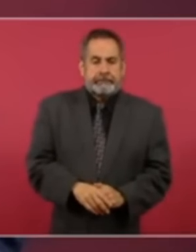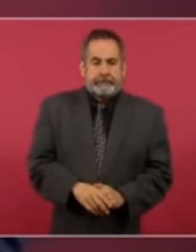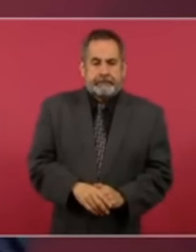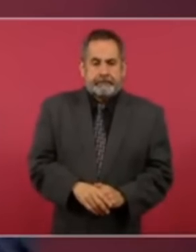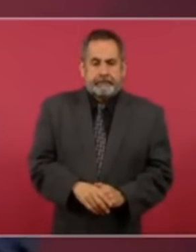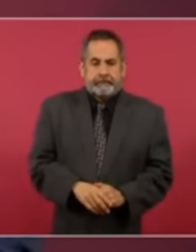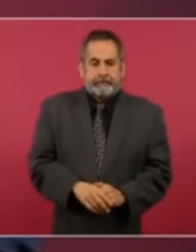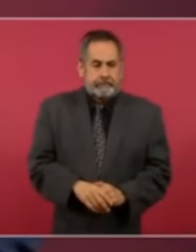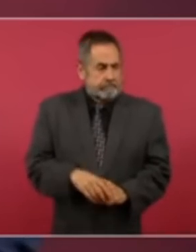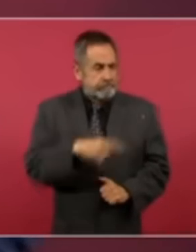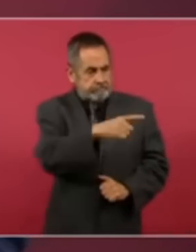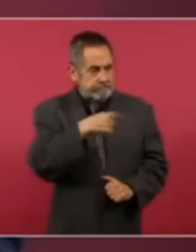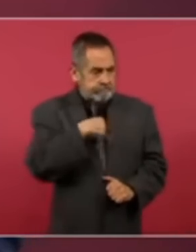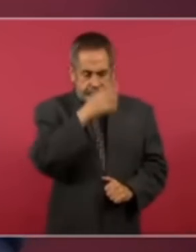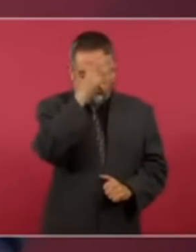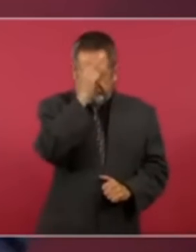de que se llegue a un acuerdo.